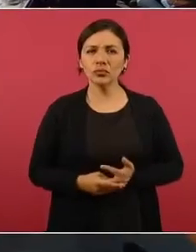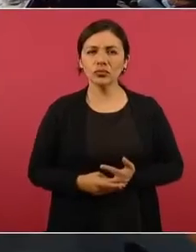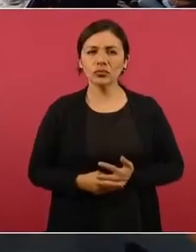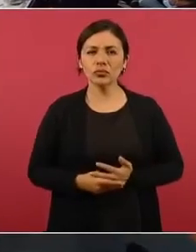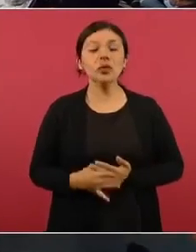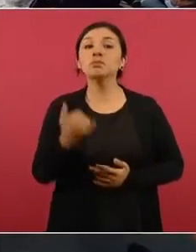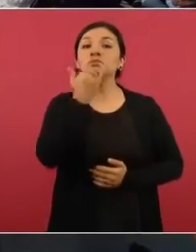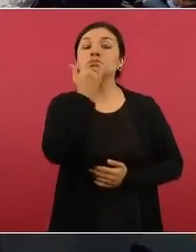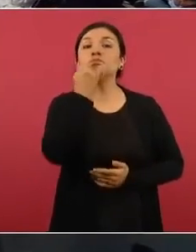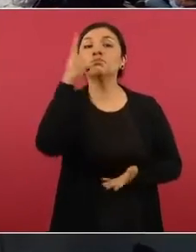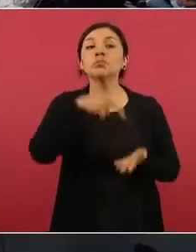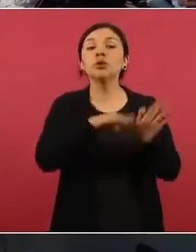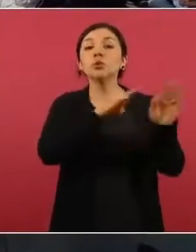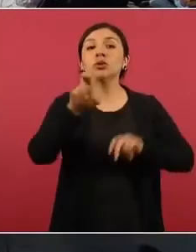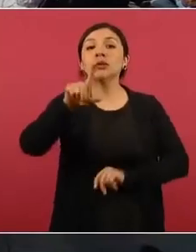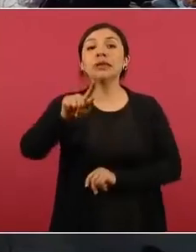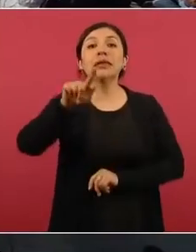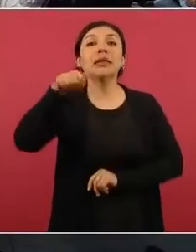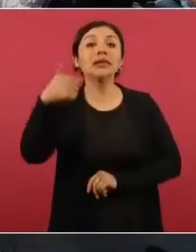en el 76 fue la campaña,